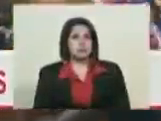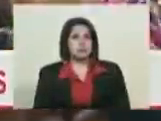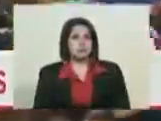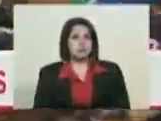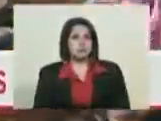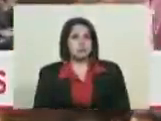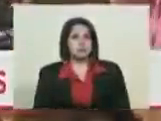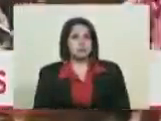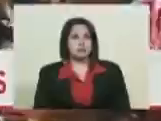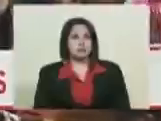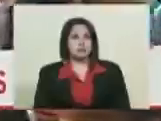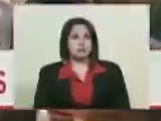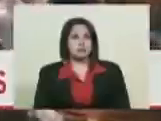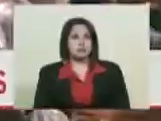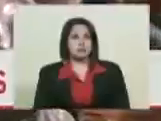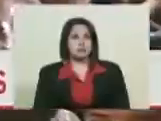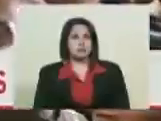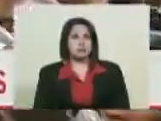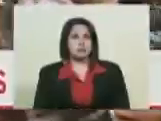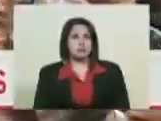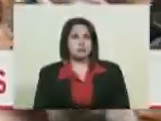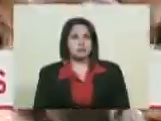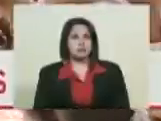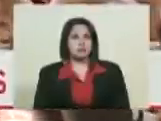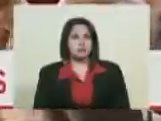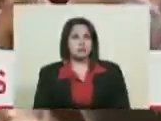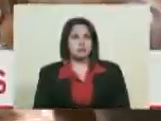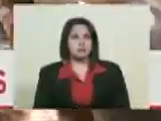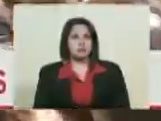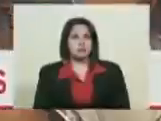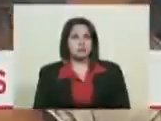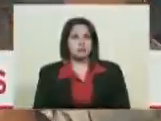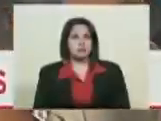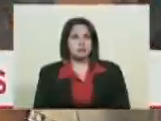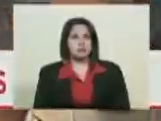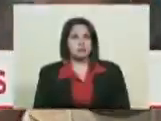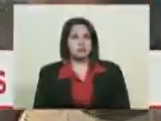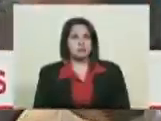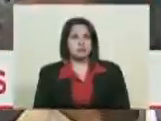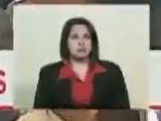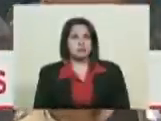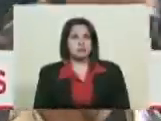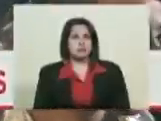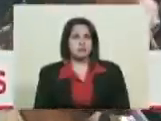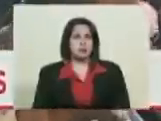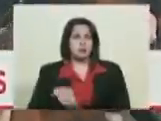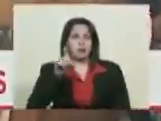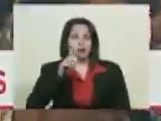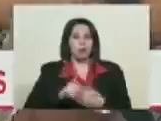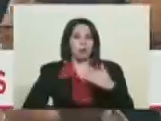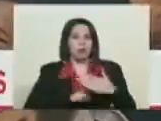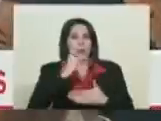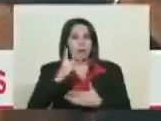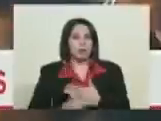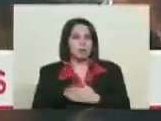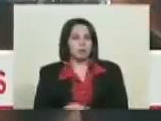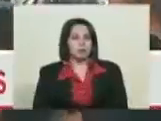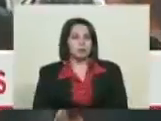así es que se gobierna, así, así, así. Un solo plan.